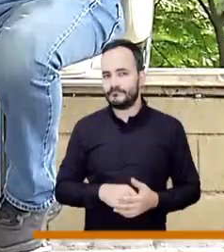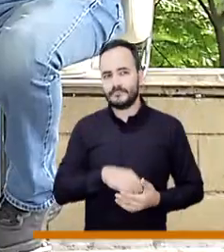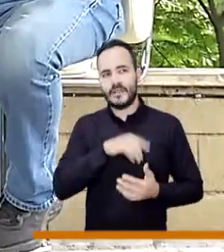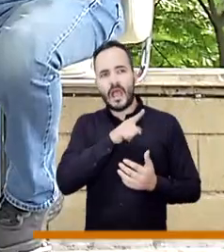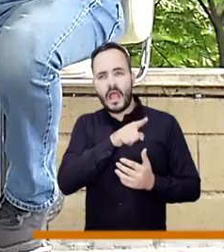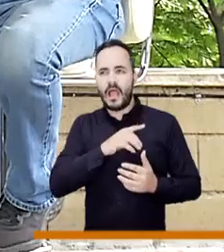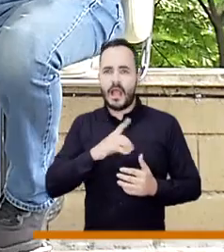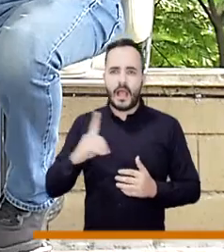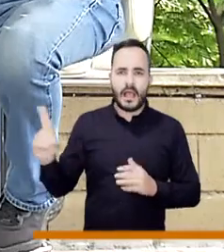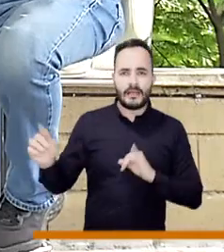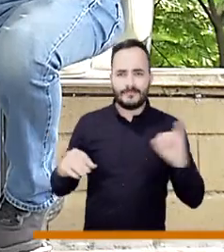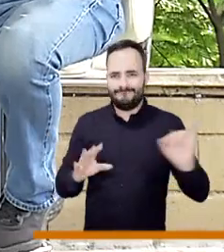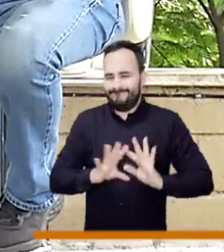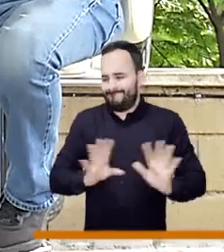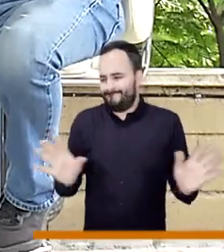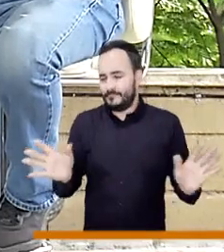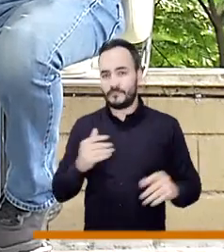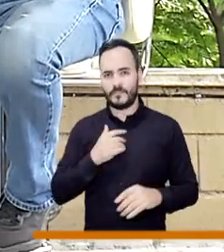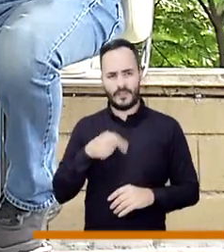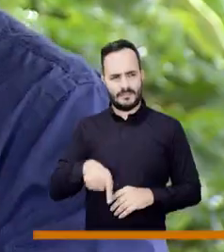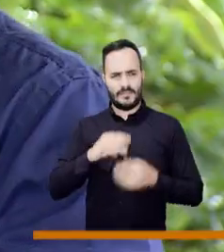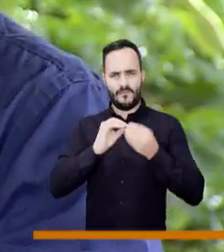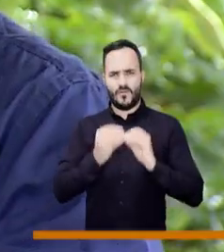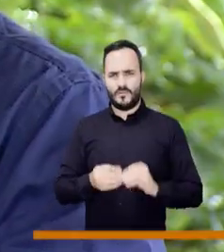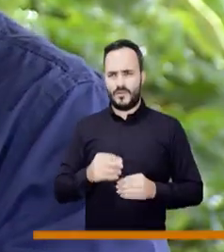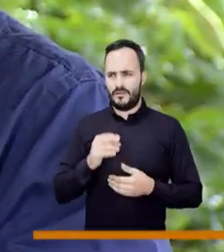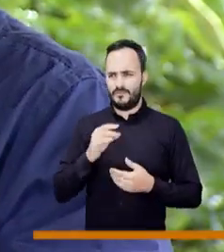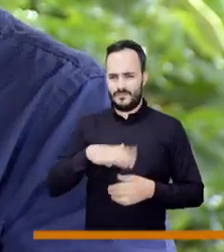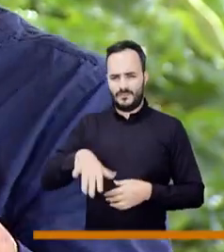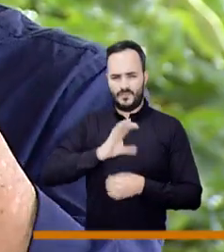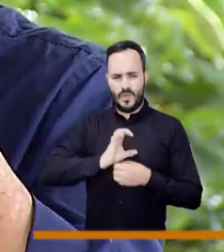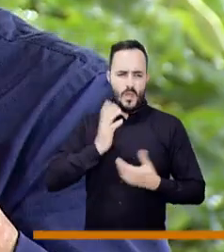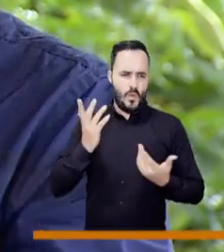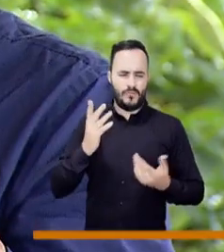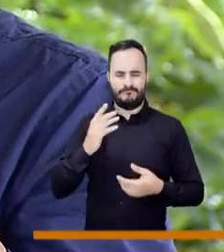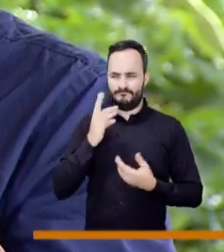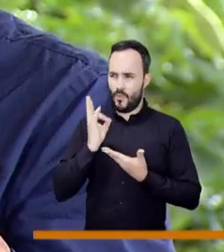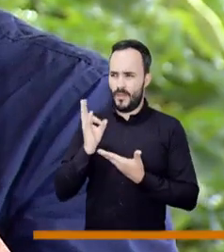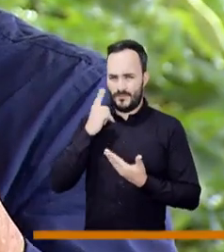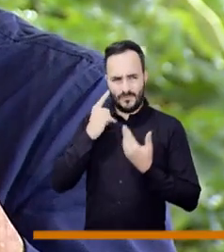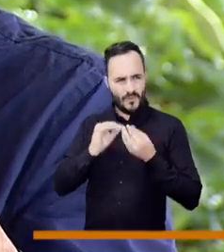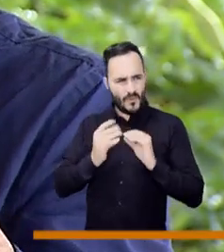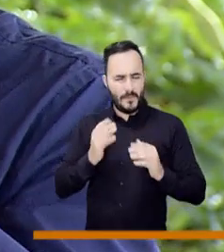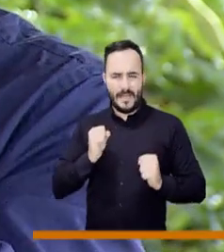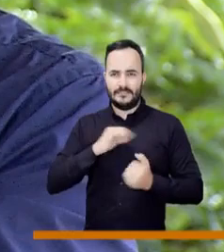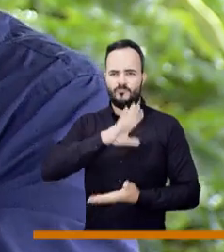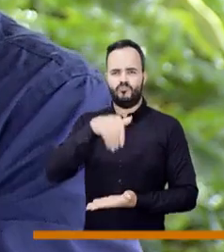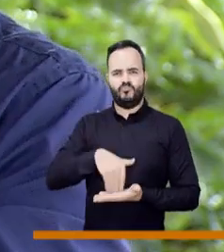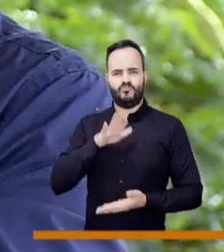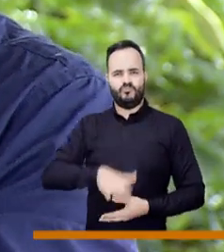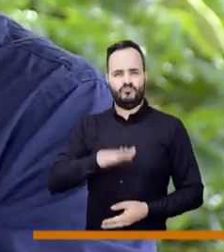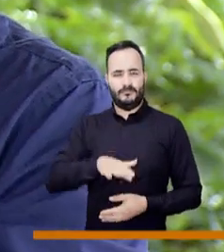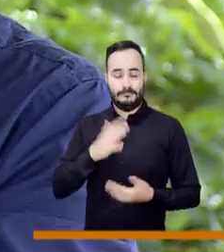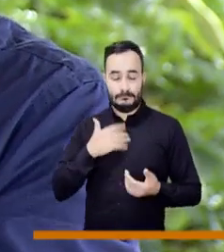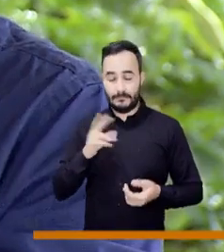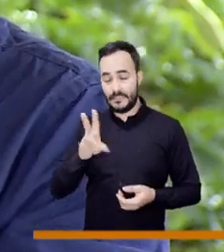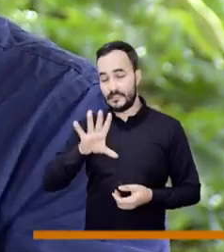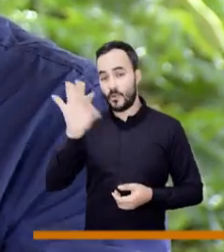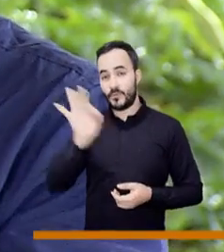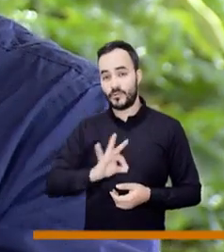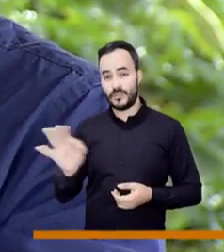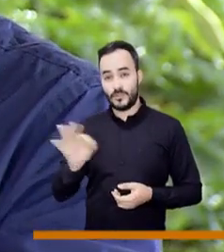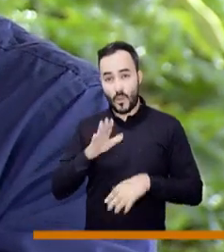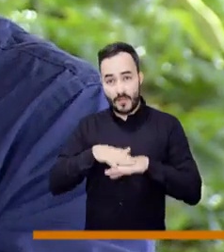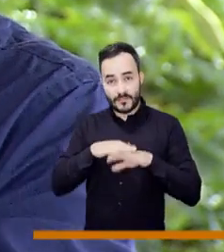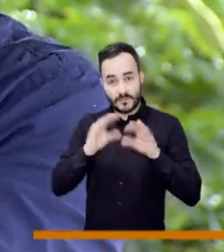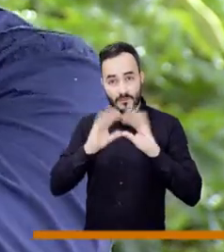Porque esta ciudad y este país tiene un modelo muy centralista. Y quiero decir esto, el 25% de los